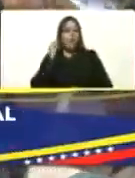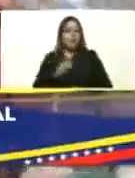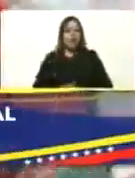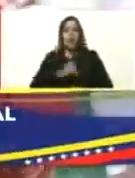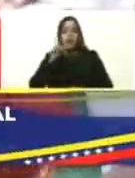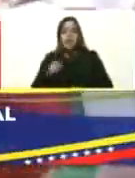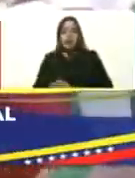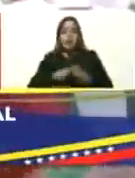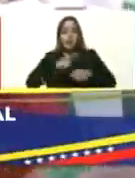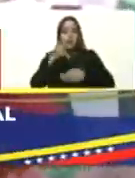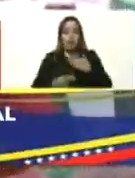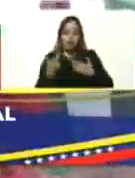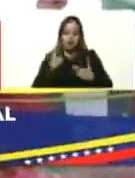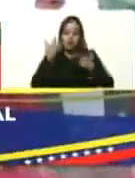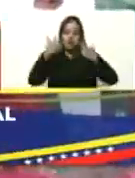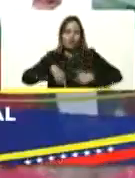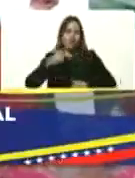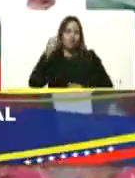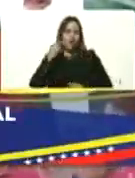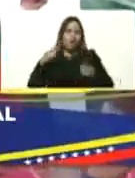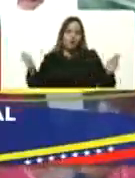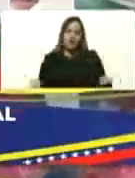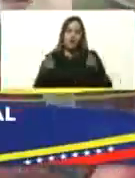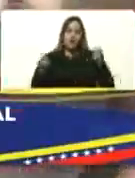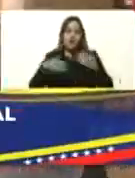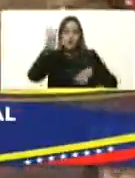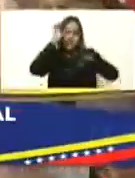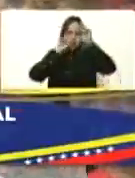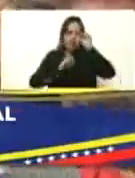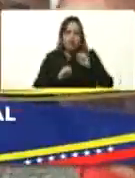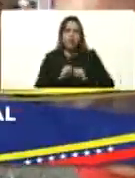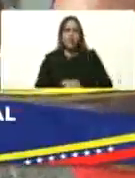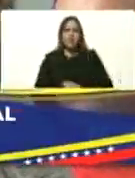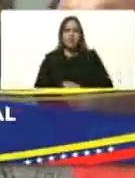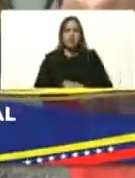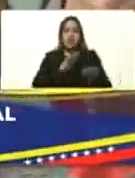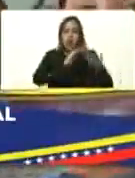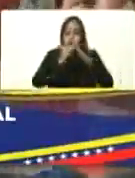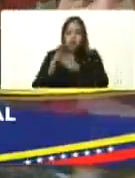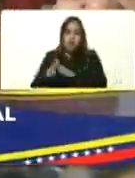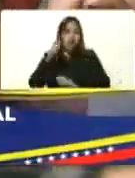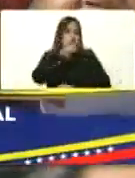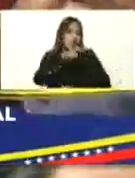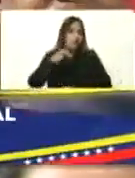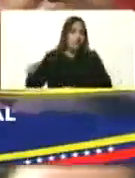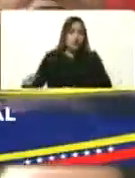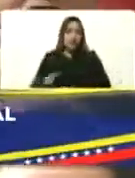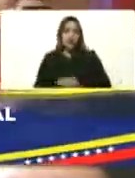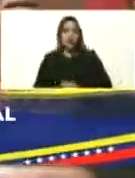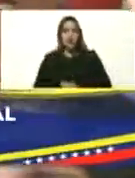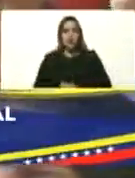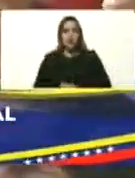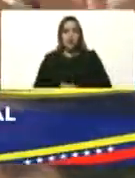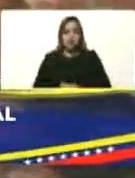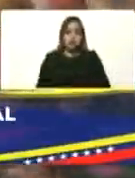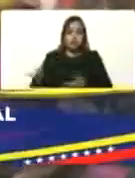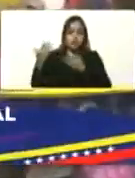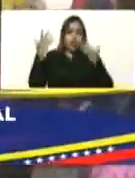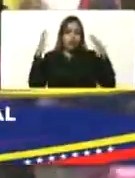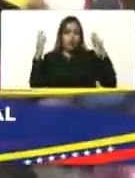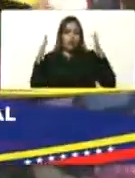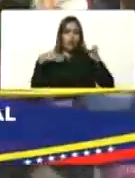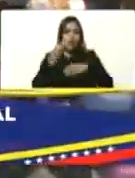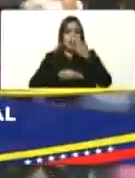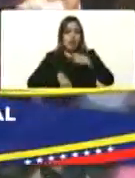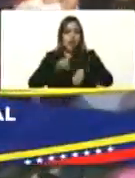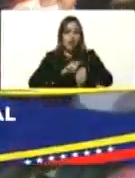Soy Mujer para la promoción de los saberes de sectores populares, de las comunas, urbanismo. Es el aplauso que le dan esta hora